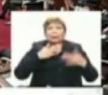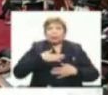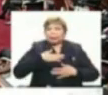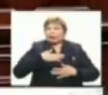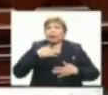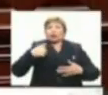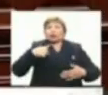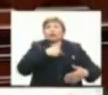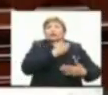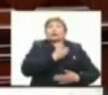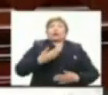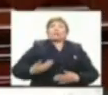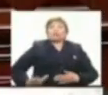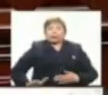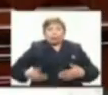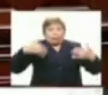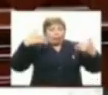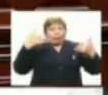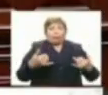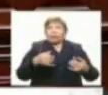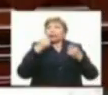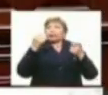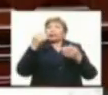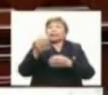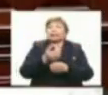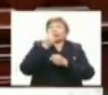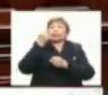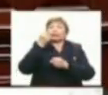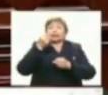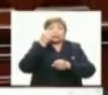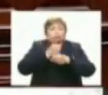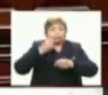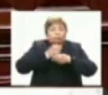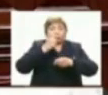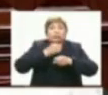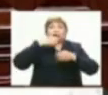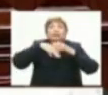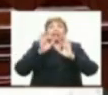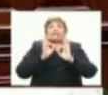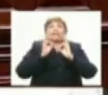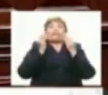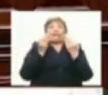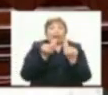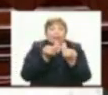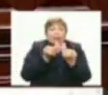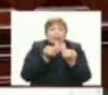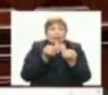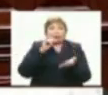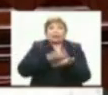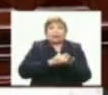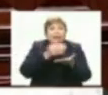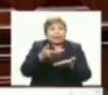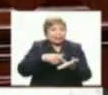asume nuestro gobierno. Hoy nos surge la recuperación de los empleos e ingresos de las familias, lo que exige